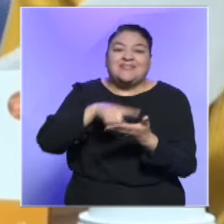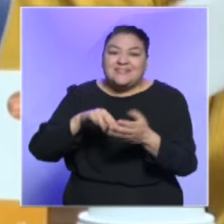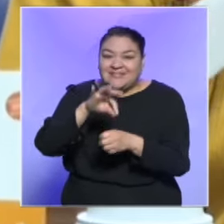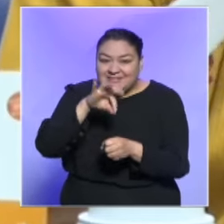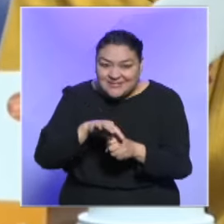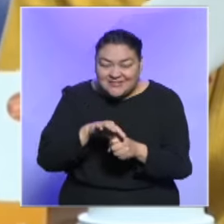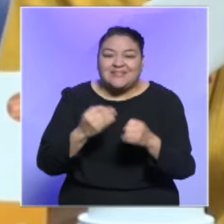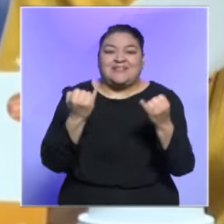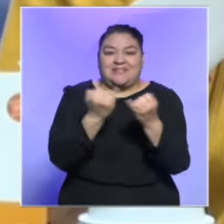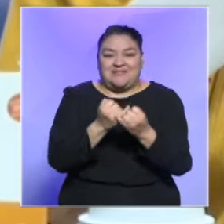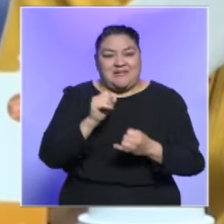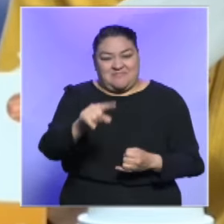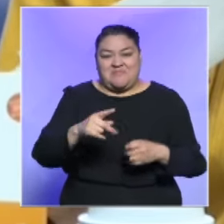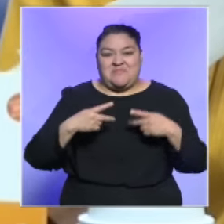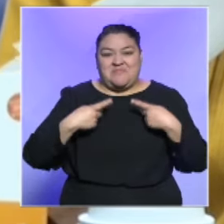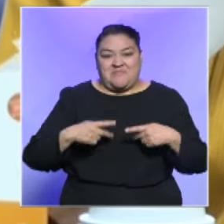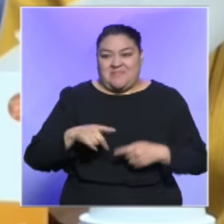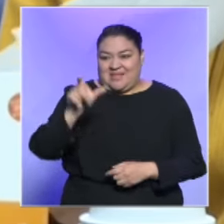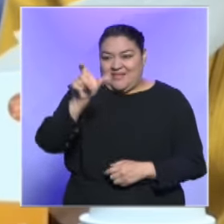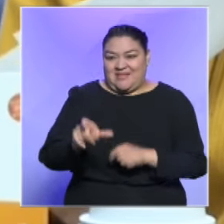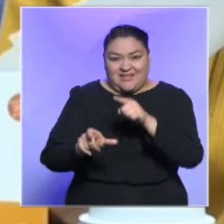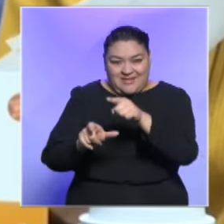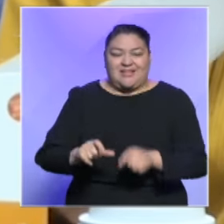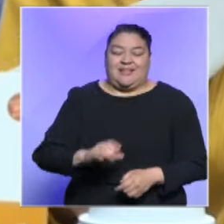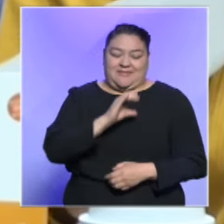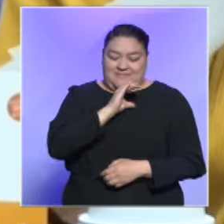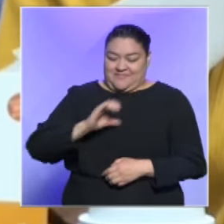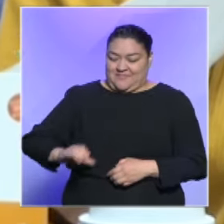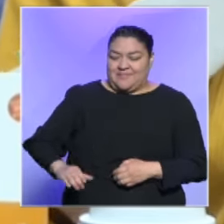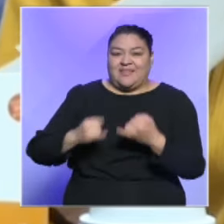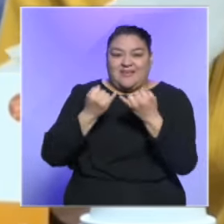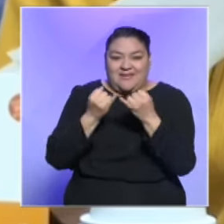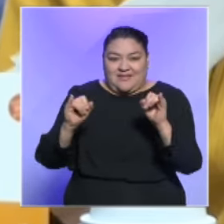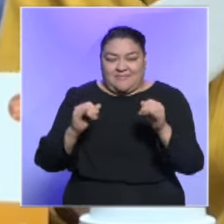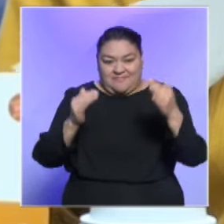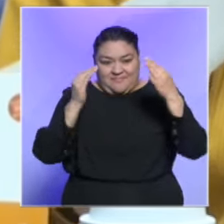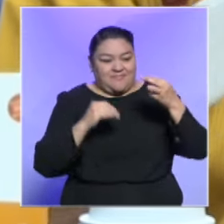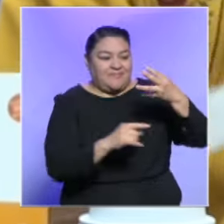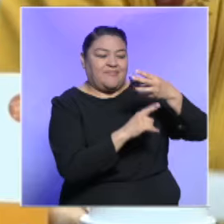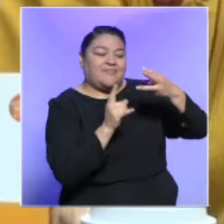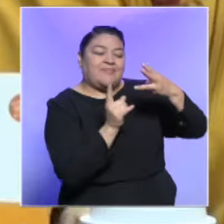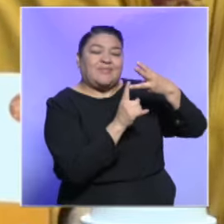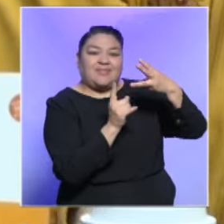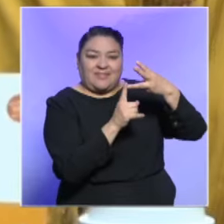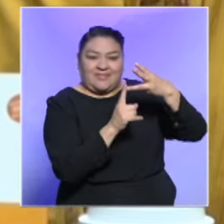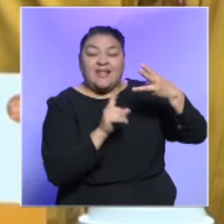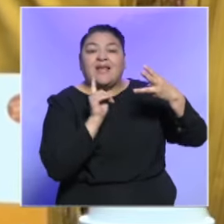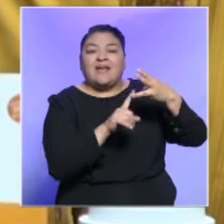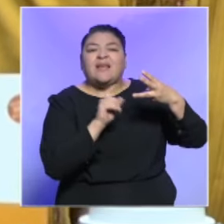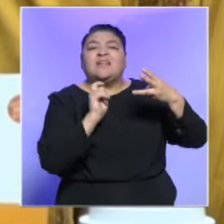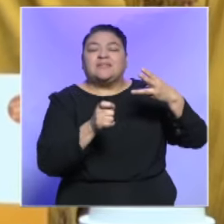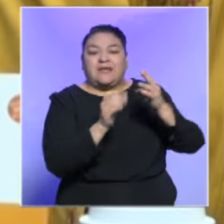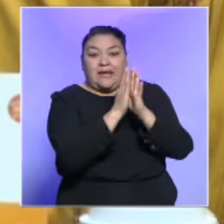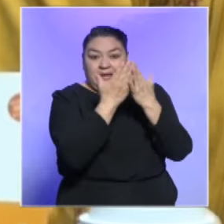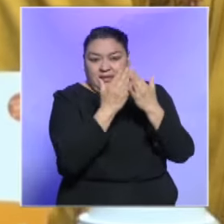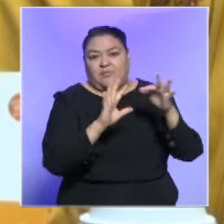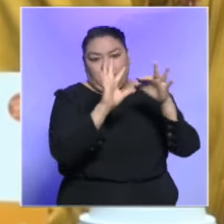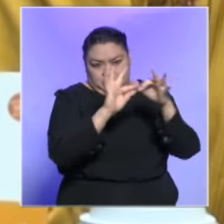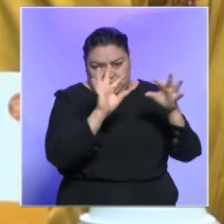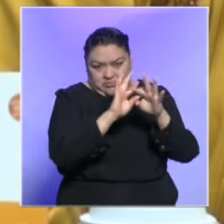principalmente de la figura de la candidatura independiente. En el tercer capítulo, el libro analiza de manera individualizada, profunda